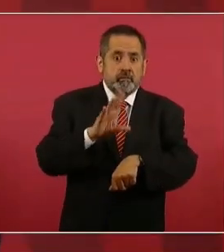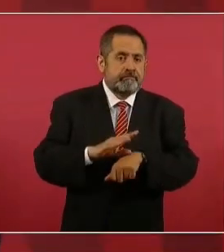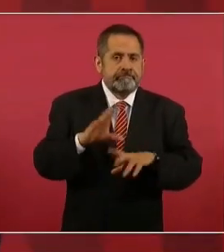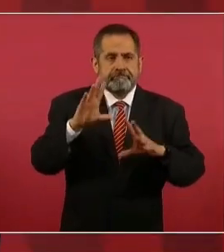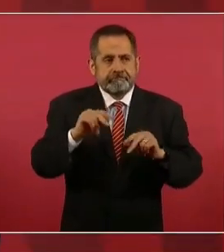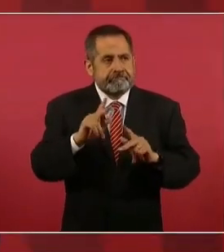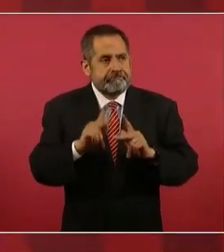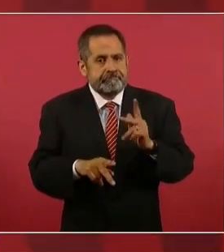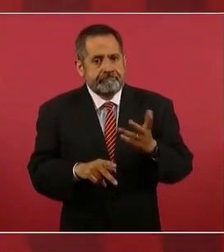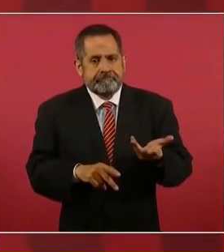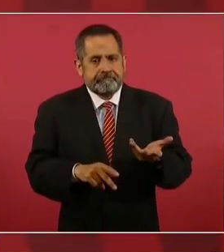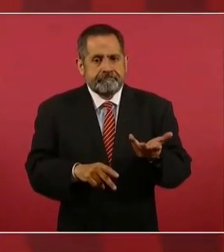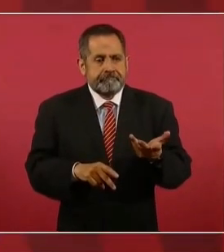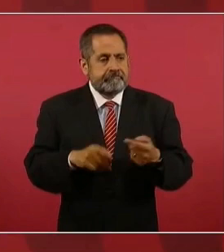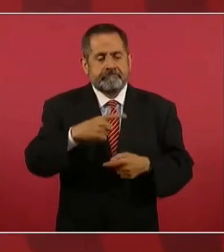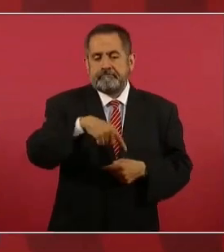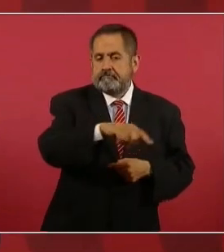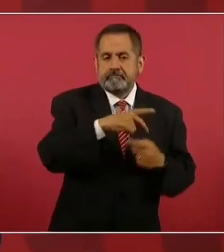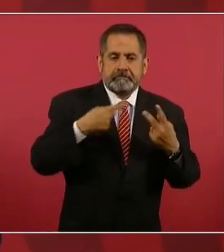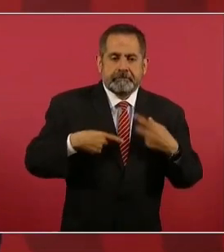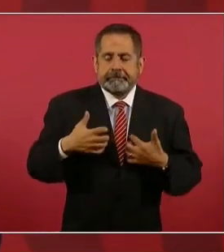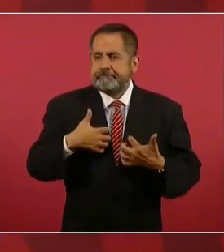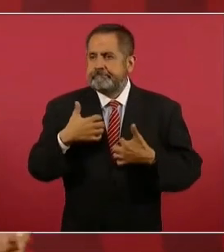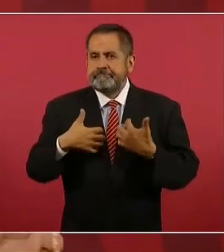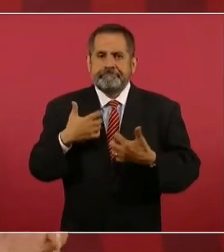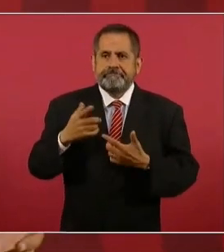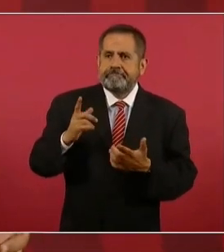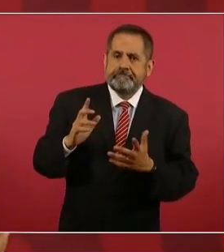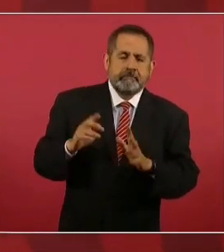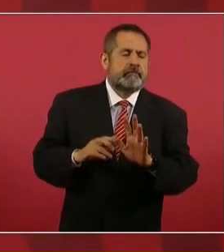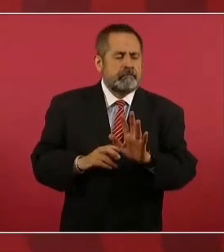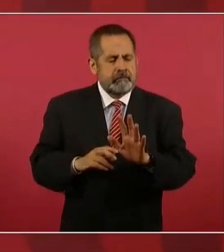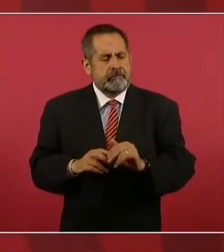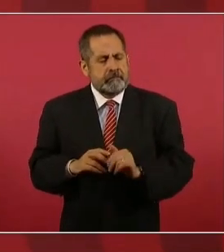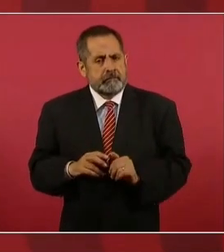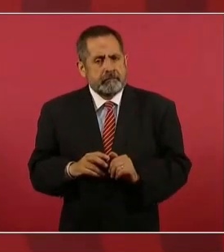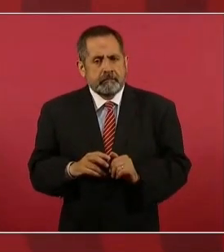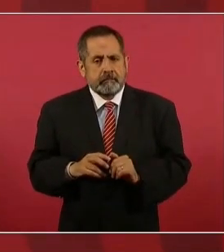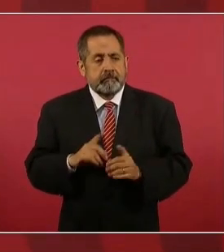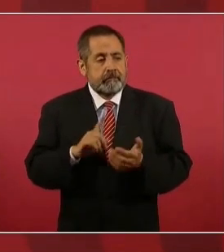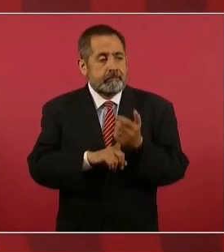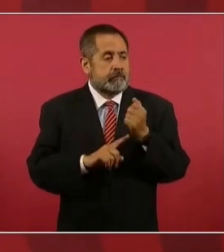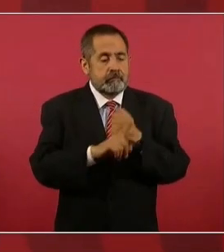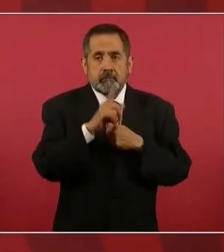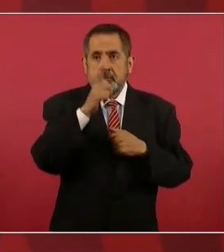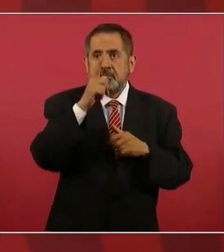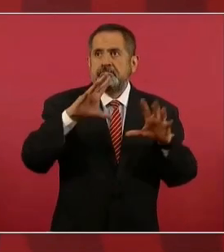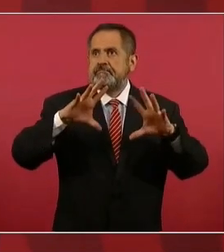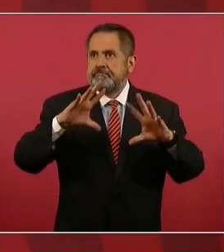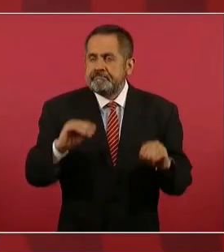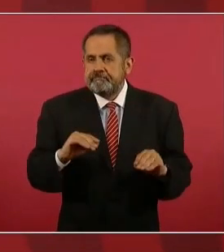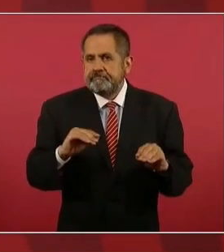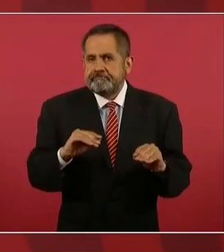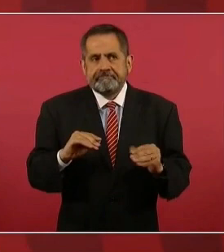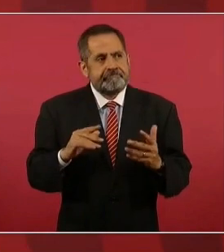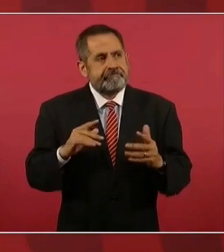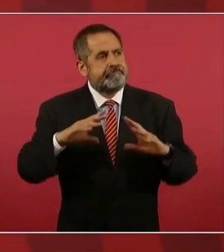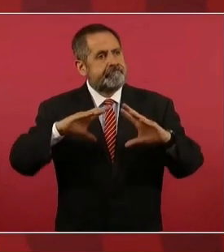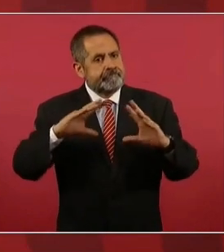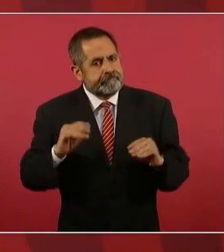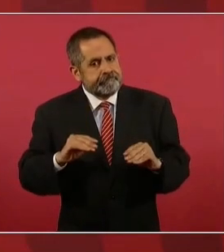pues la queja y el problema de apagones